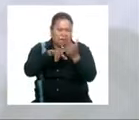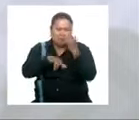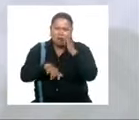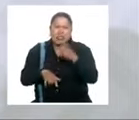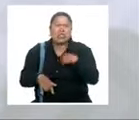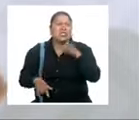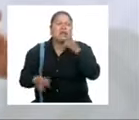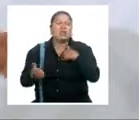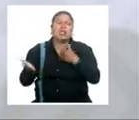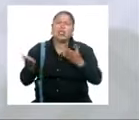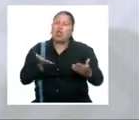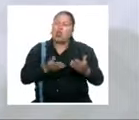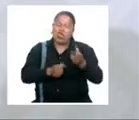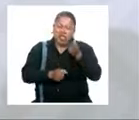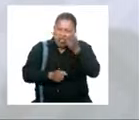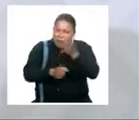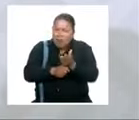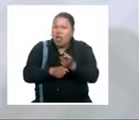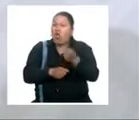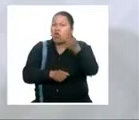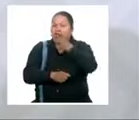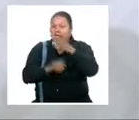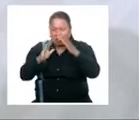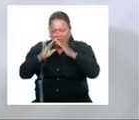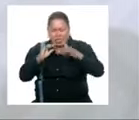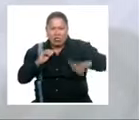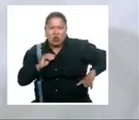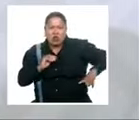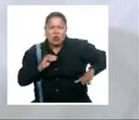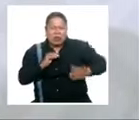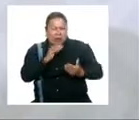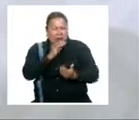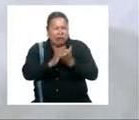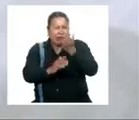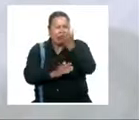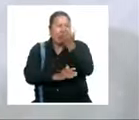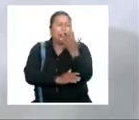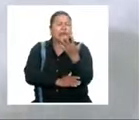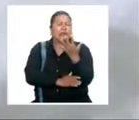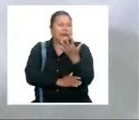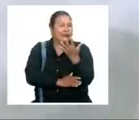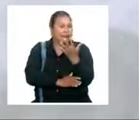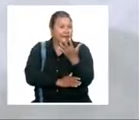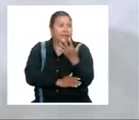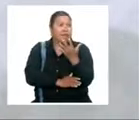llegar muy temprano a Palacio, desde las 5 de la mañana, y